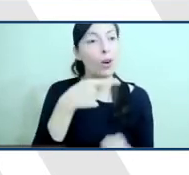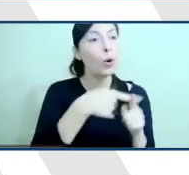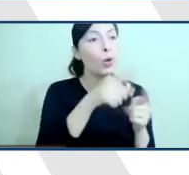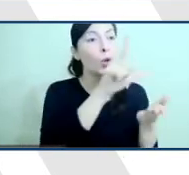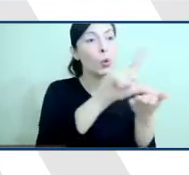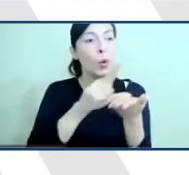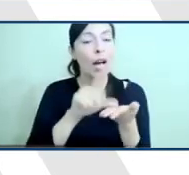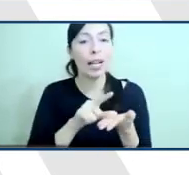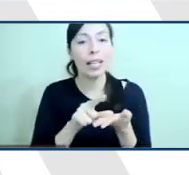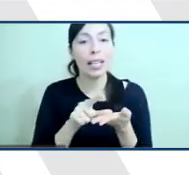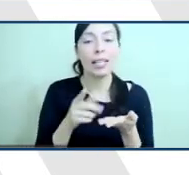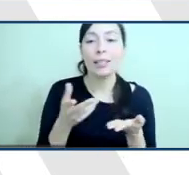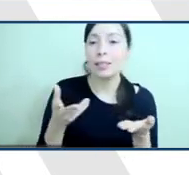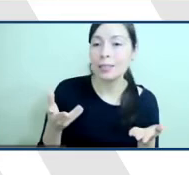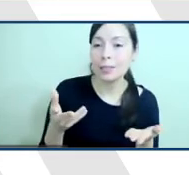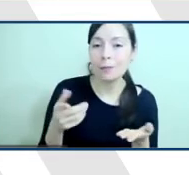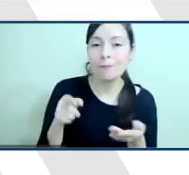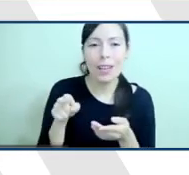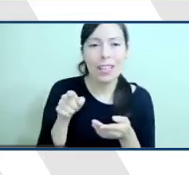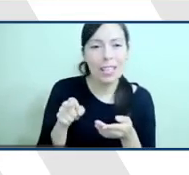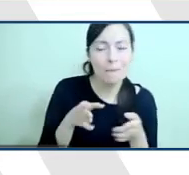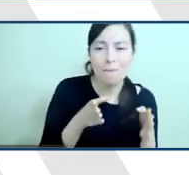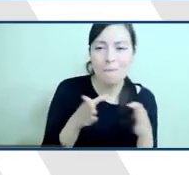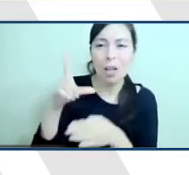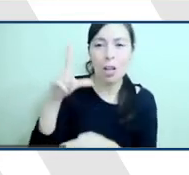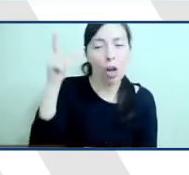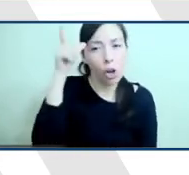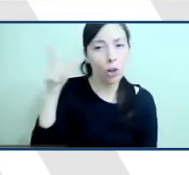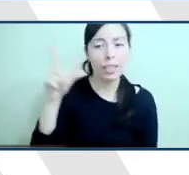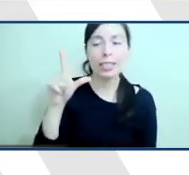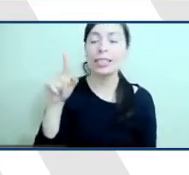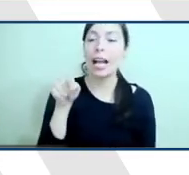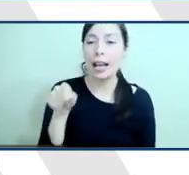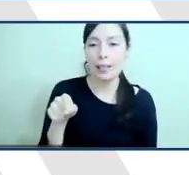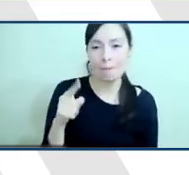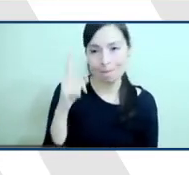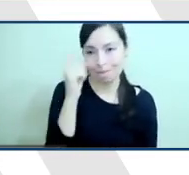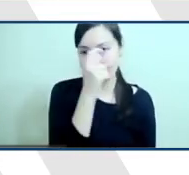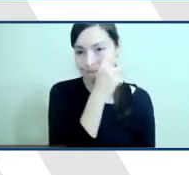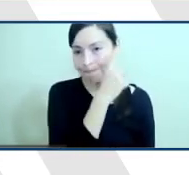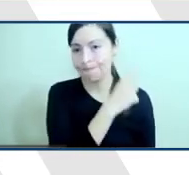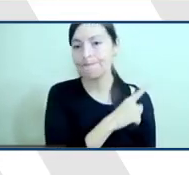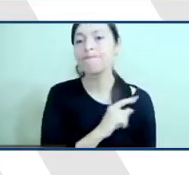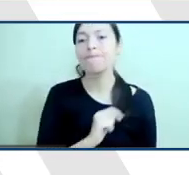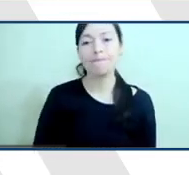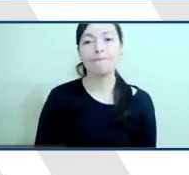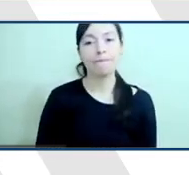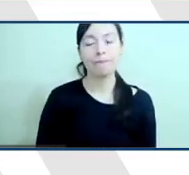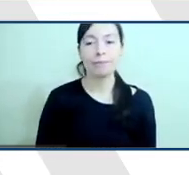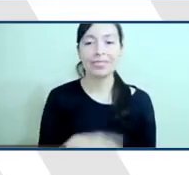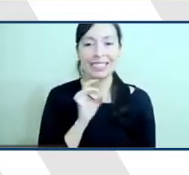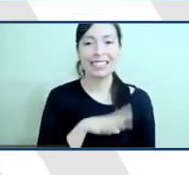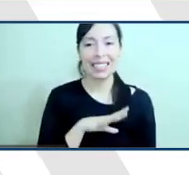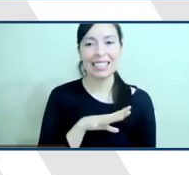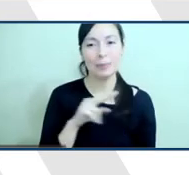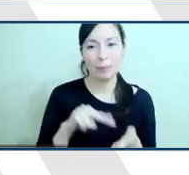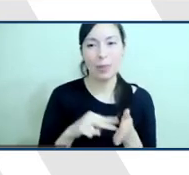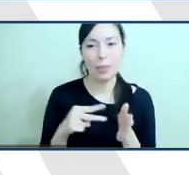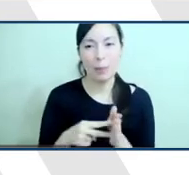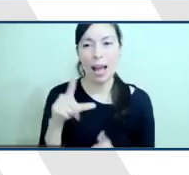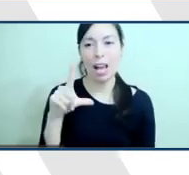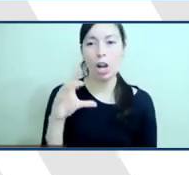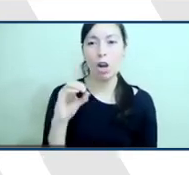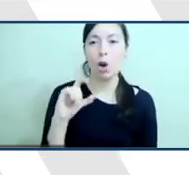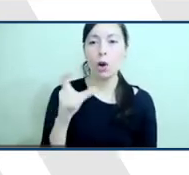es algo que siempre, y ustedes pueden ver desde el siglo XIX en adelante, siempre le ha jugado en contra a Chile el tema logístico